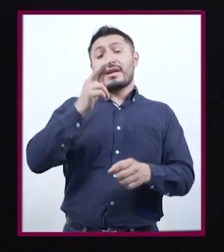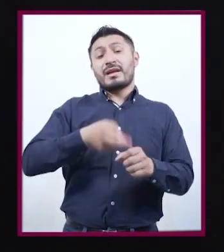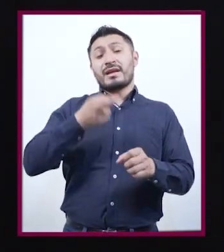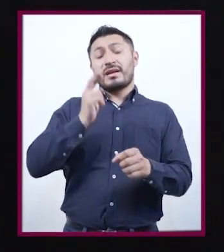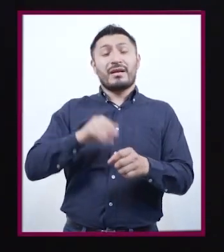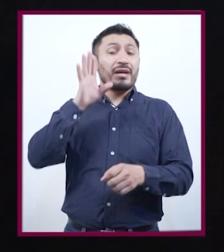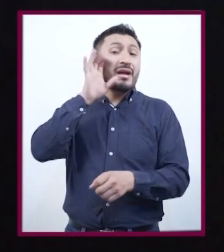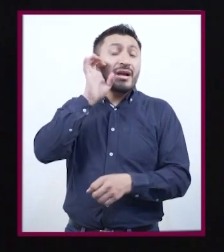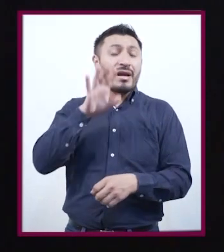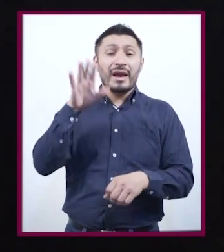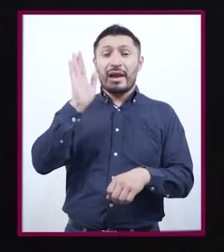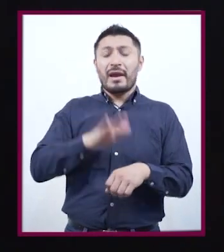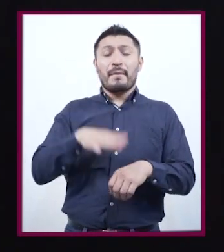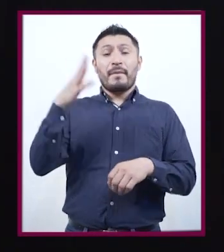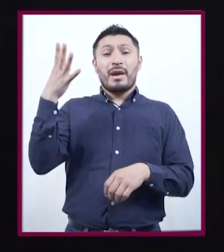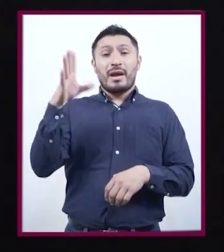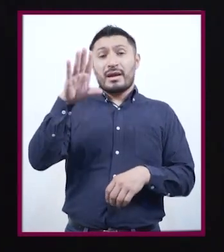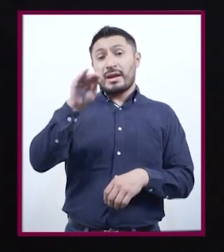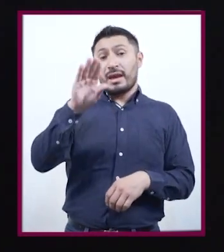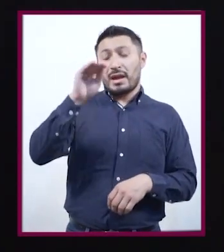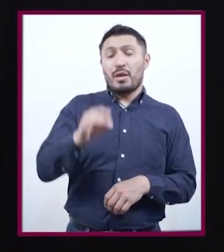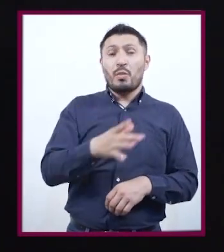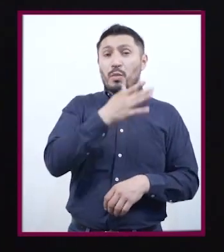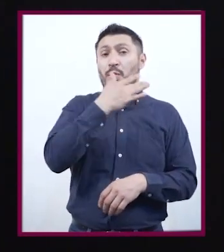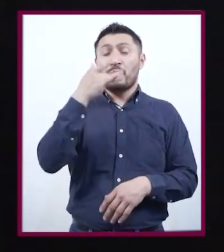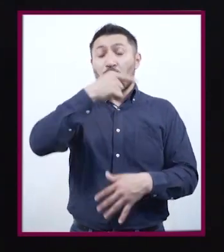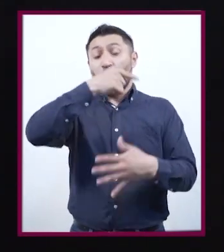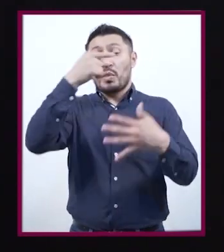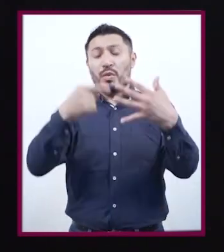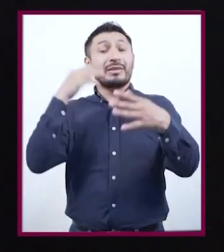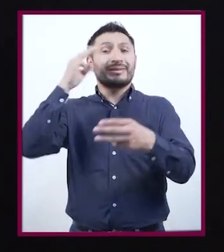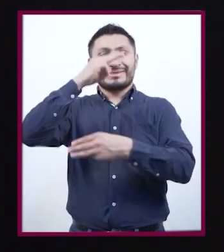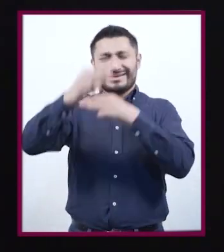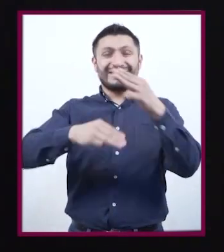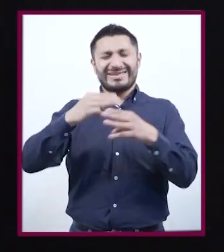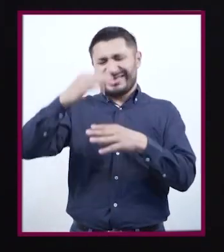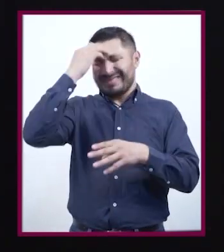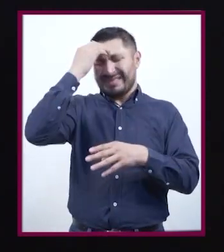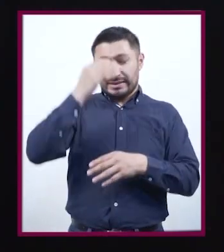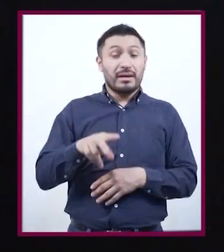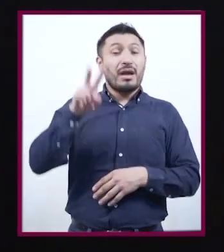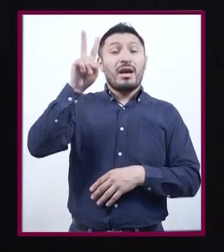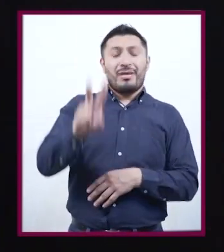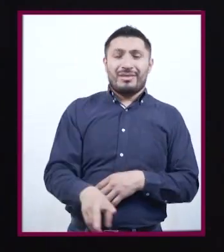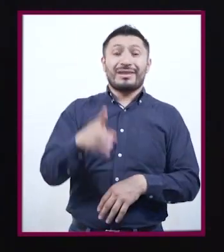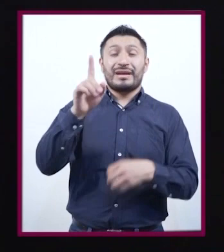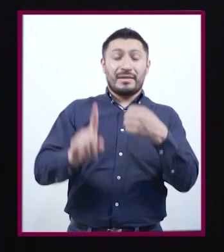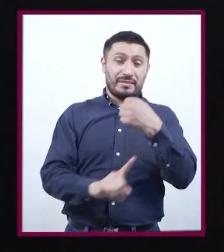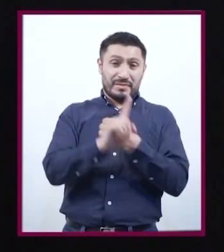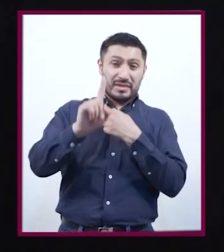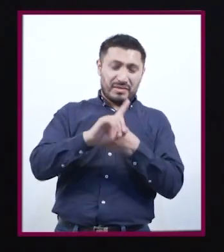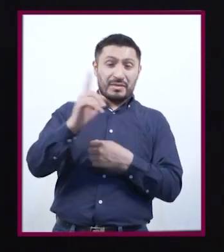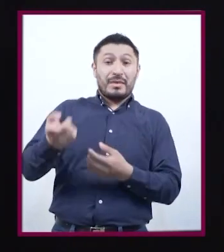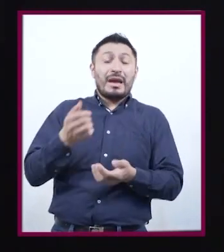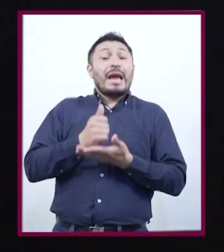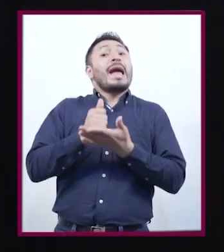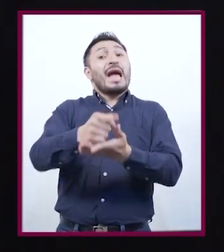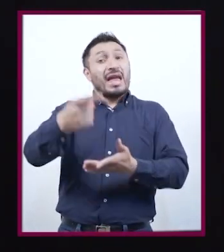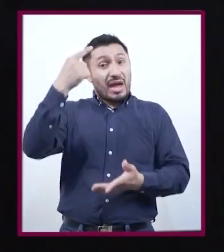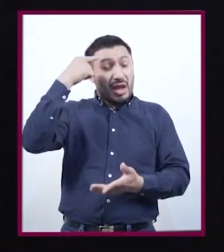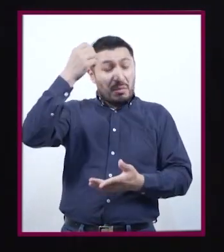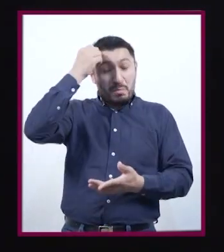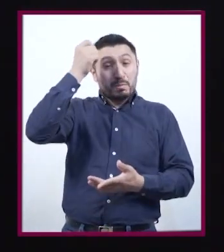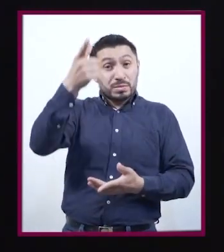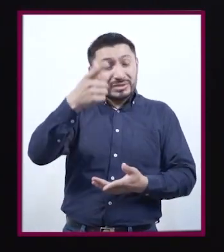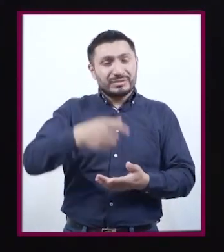este refresco de naranja tiene más de 90 sabores en todo el mundo. ¿Verdad que la adversidad pone a trabajar nuestra